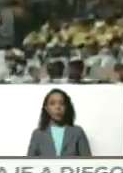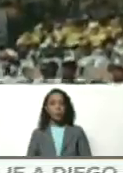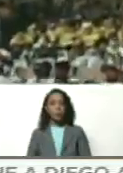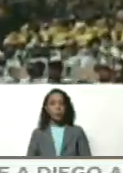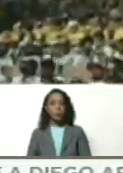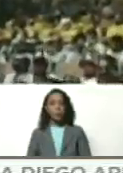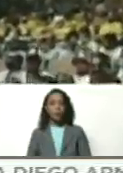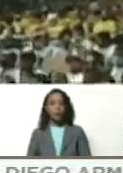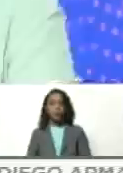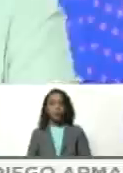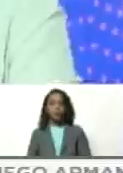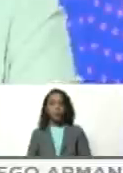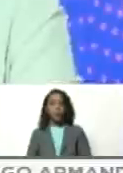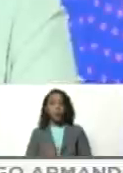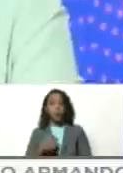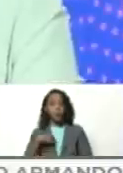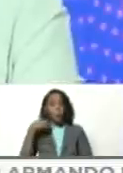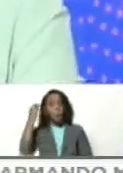Yo digo que